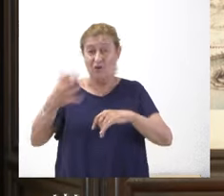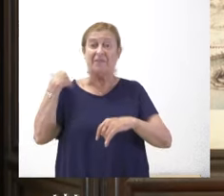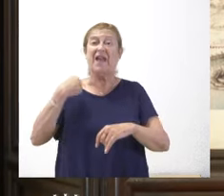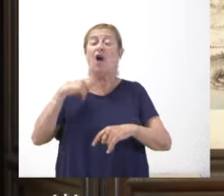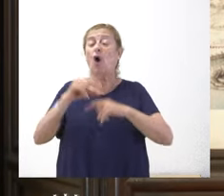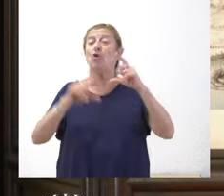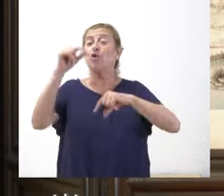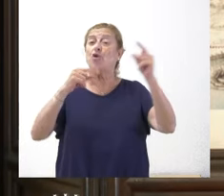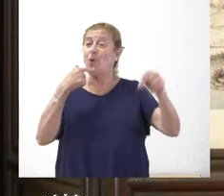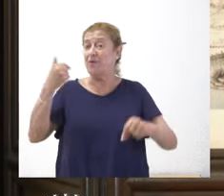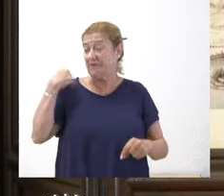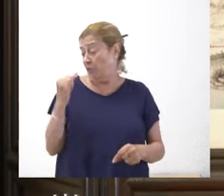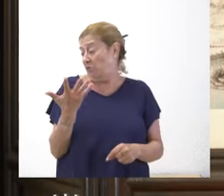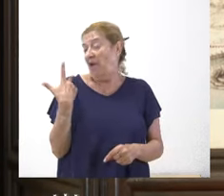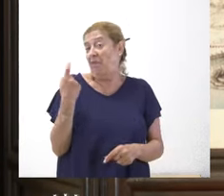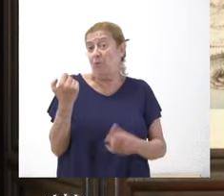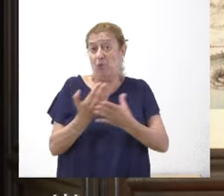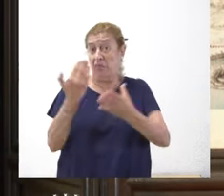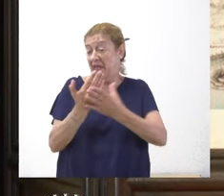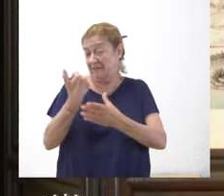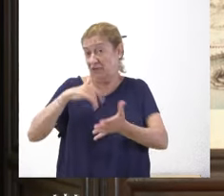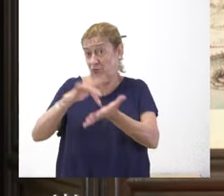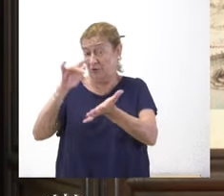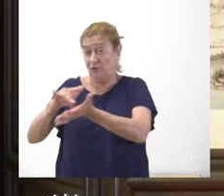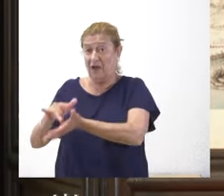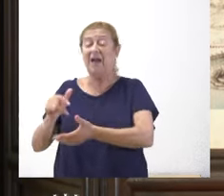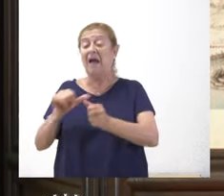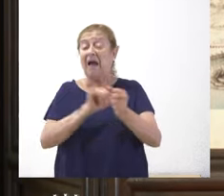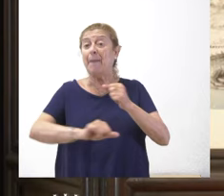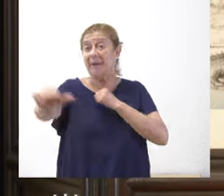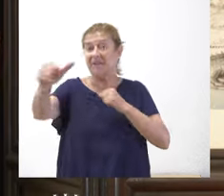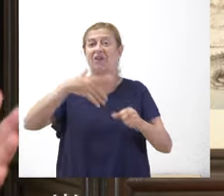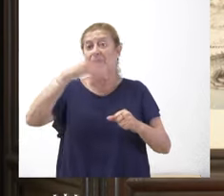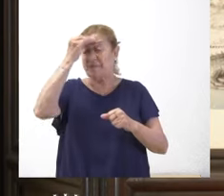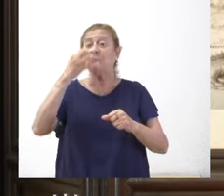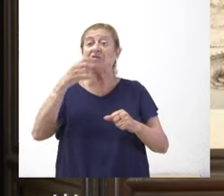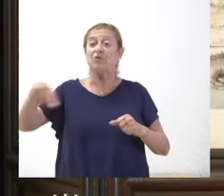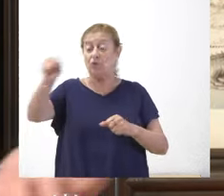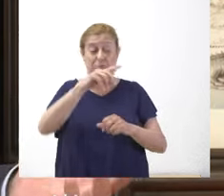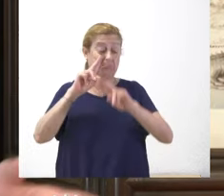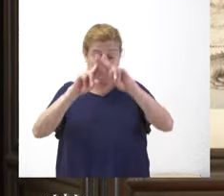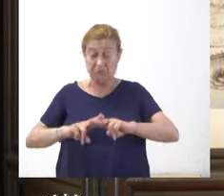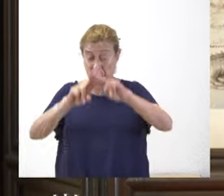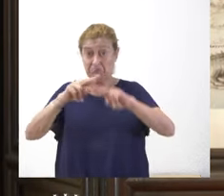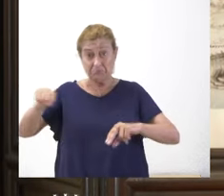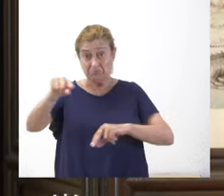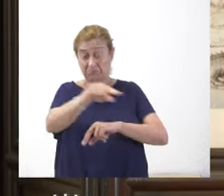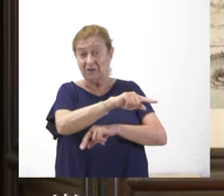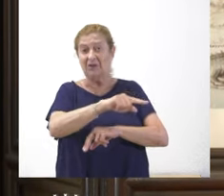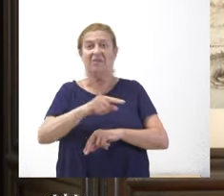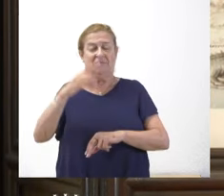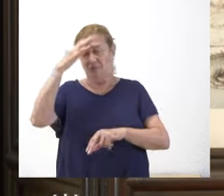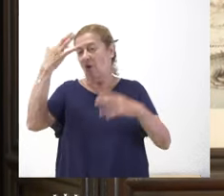pasado y el de Hace unos días a partir de ahí yo creo que si ustedes analizan eso eh Pues